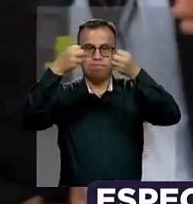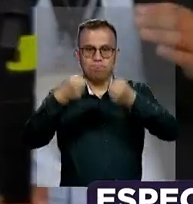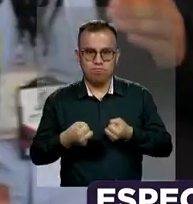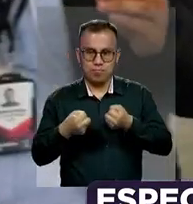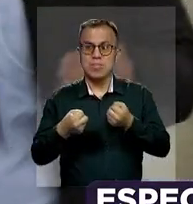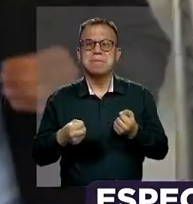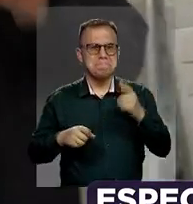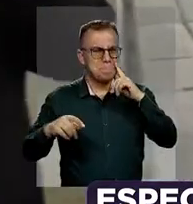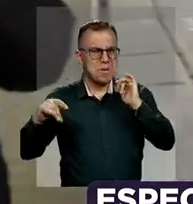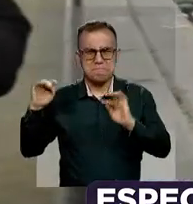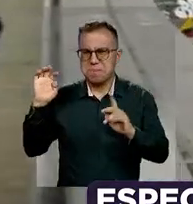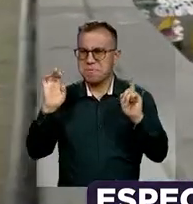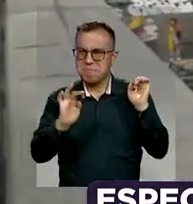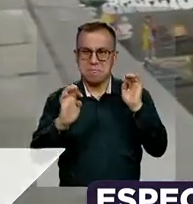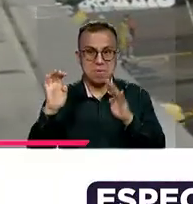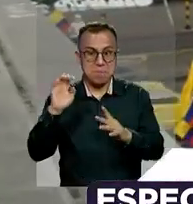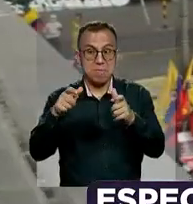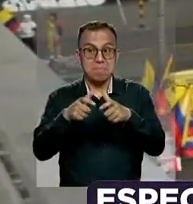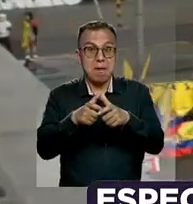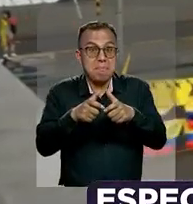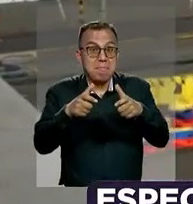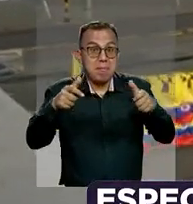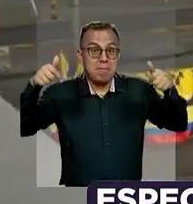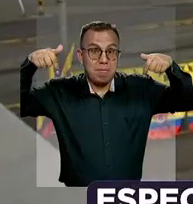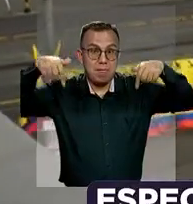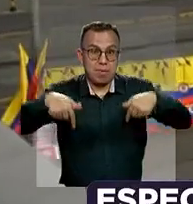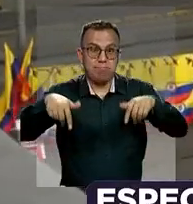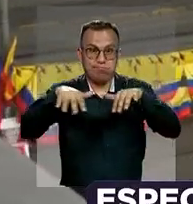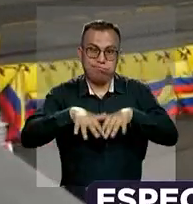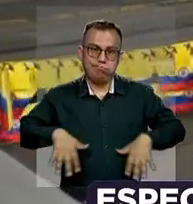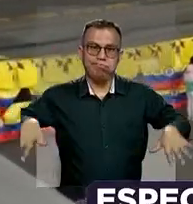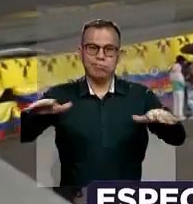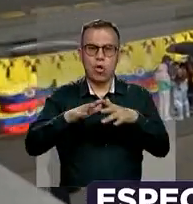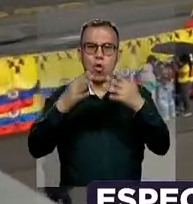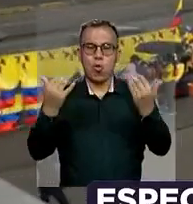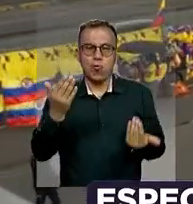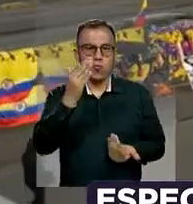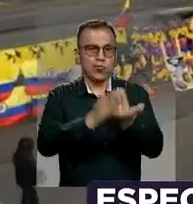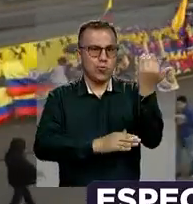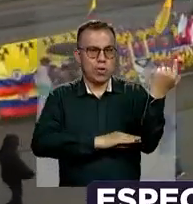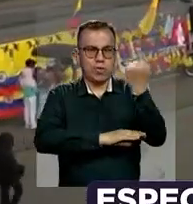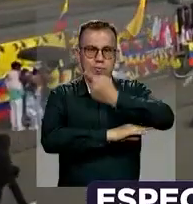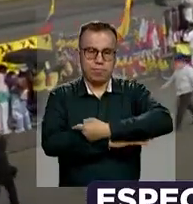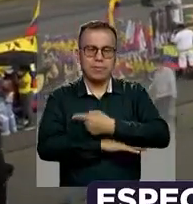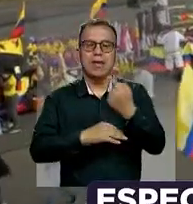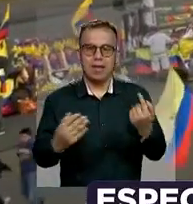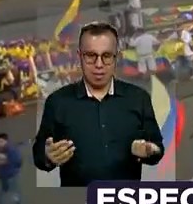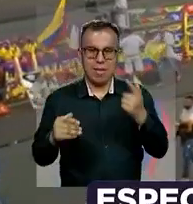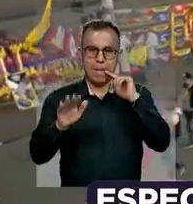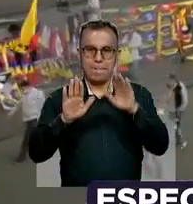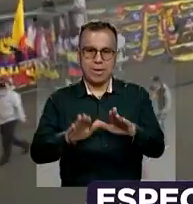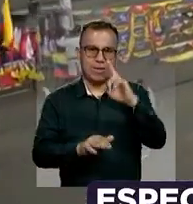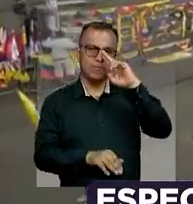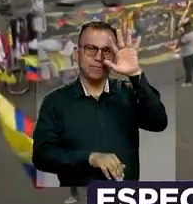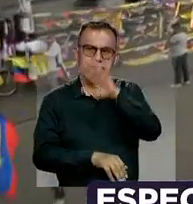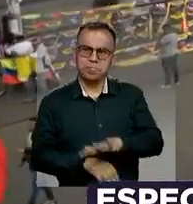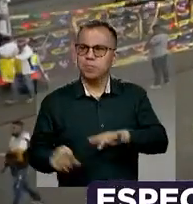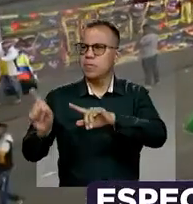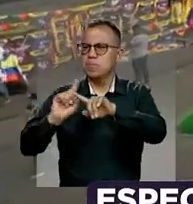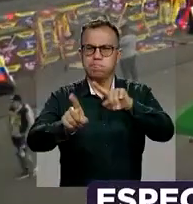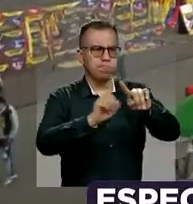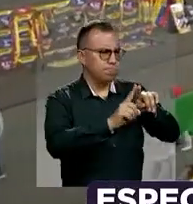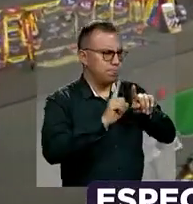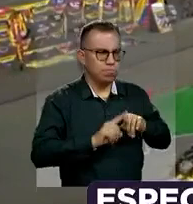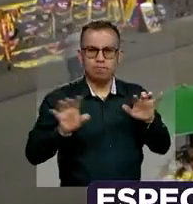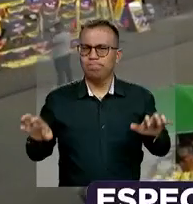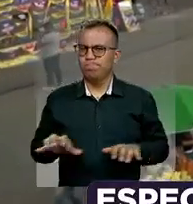donde miles de personas se siguen reuniendo en este lugar. Hoy en un nuevo día paro nacional, la gente está con diferentes actividades